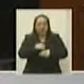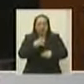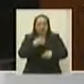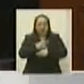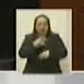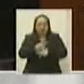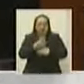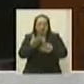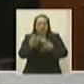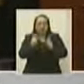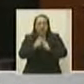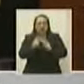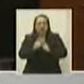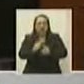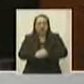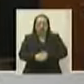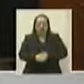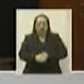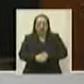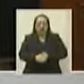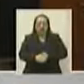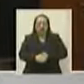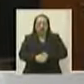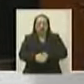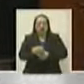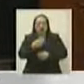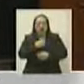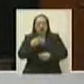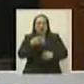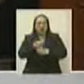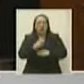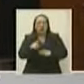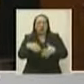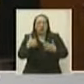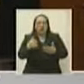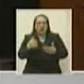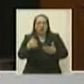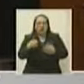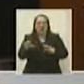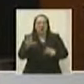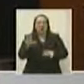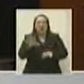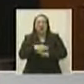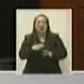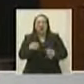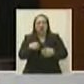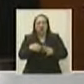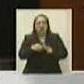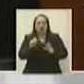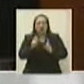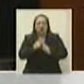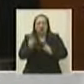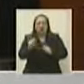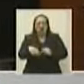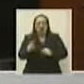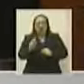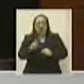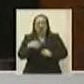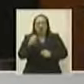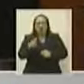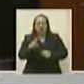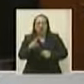acusa y pido que retire la palabra porque al ministro lo acusa como que no tiene capacidad. Quiero que retire esa palabra porque aquí no se